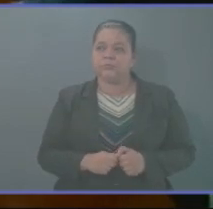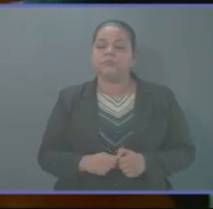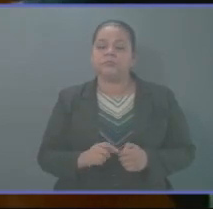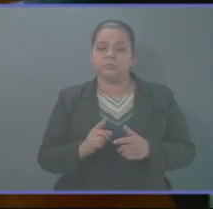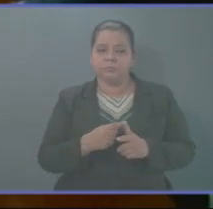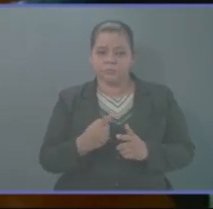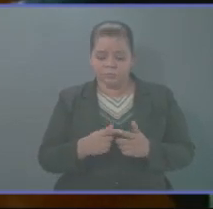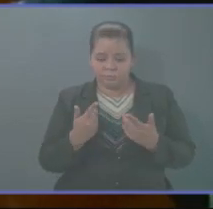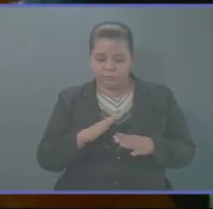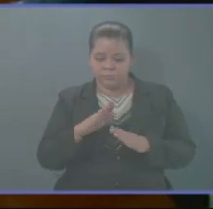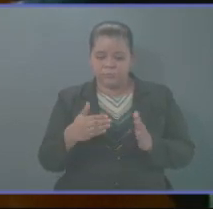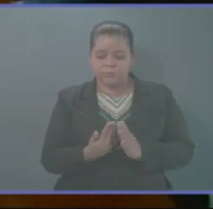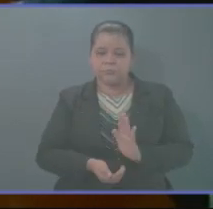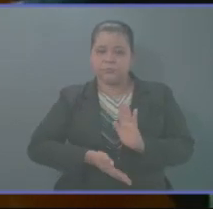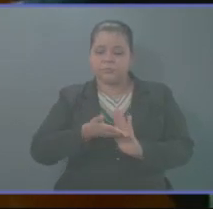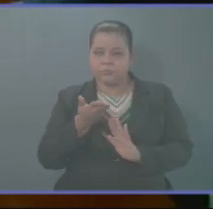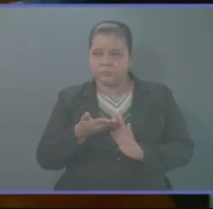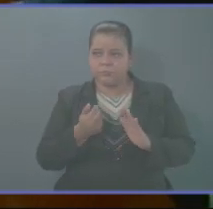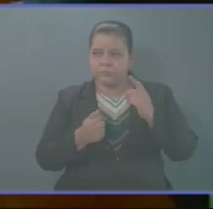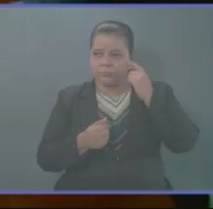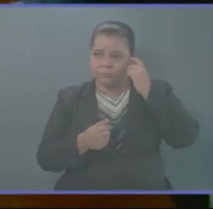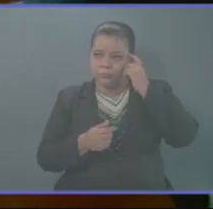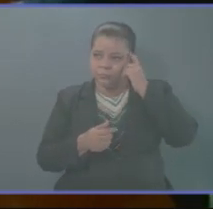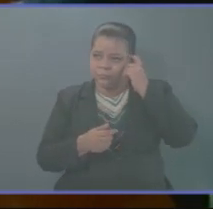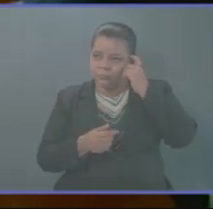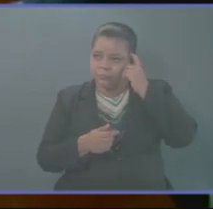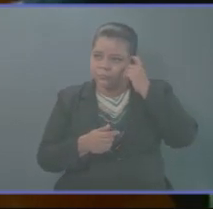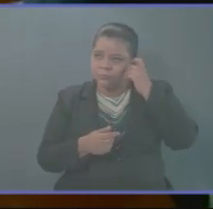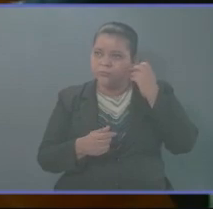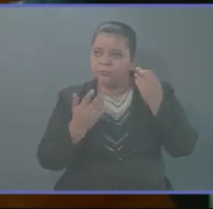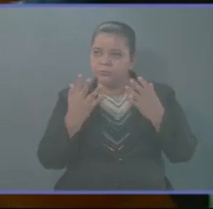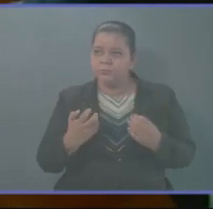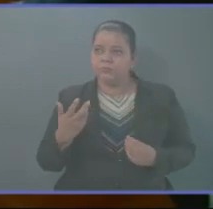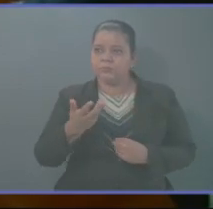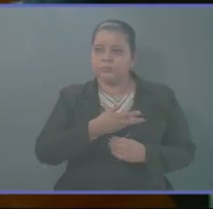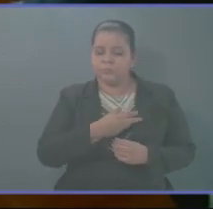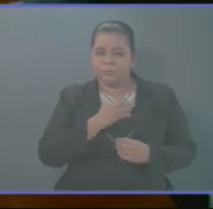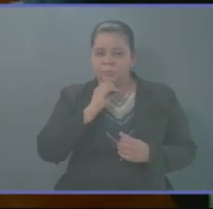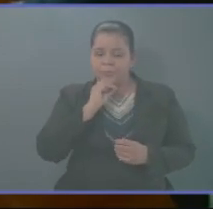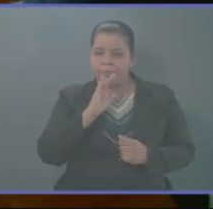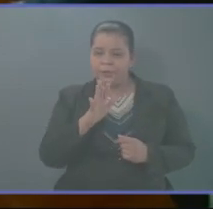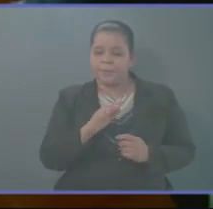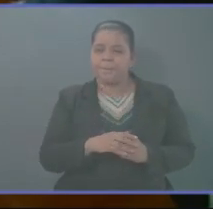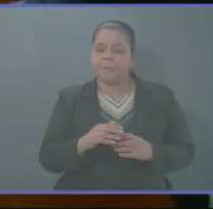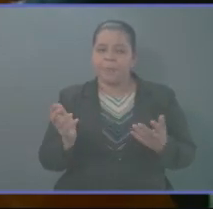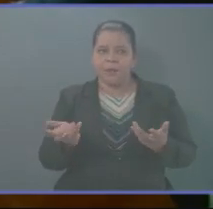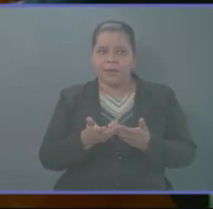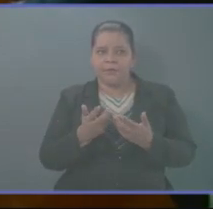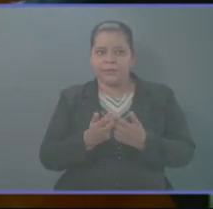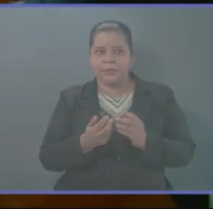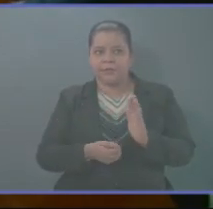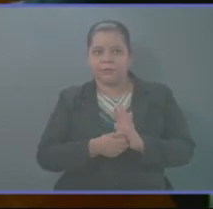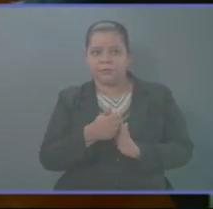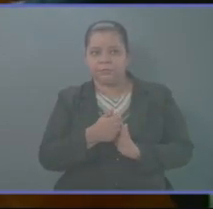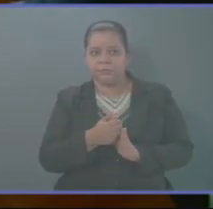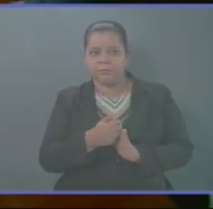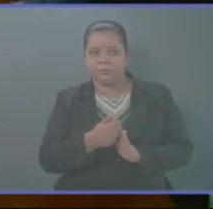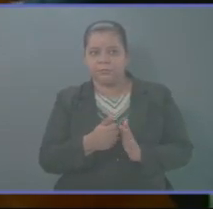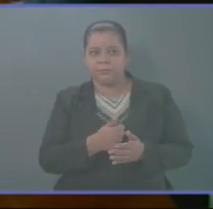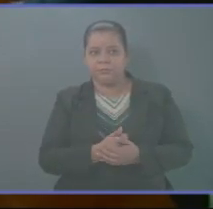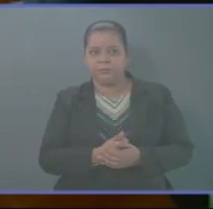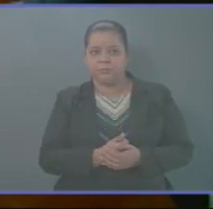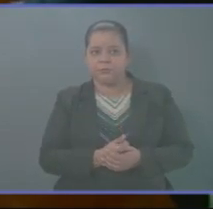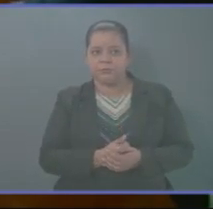Semana Santa, ¿verdad? Yo propongo, no sé si están de acuerdo los colegas, que se vaya a archivo, ya que